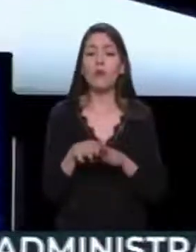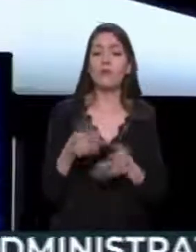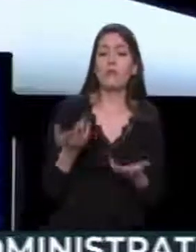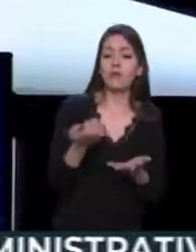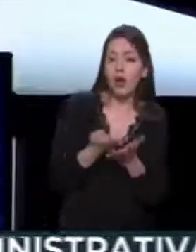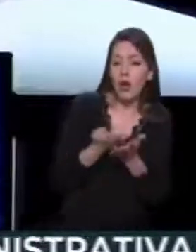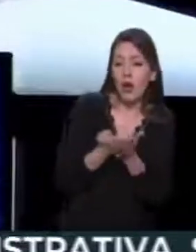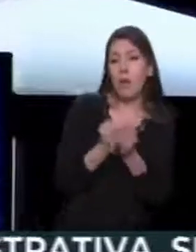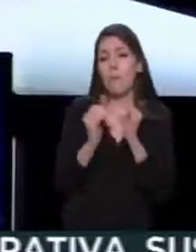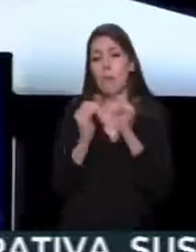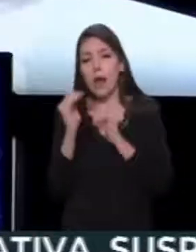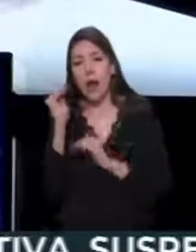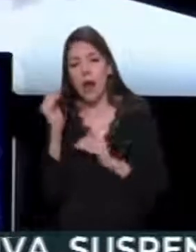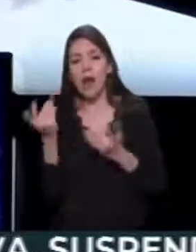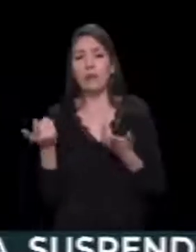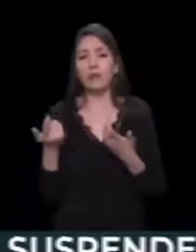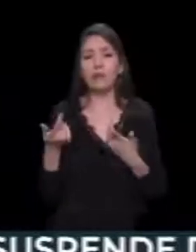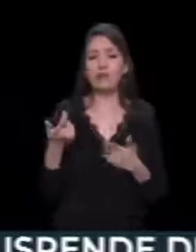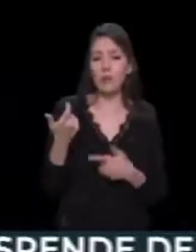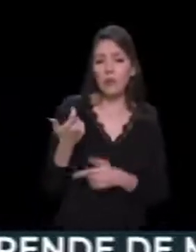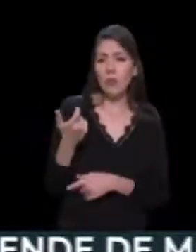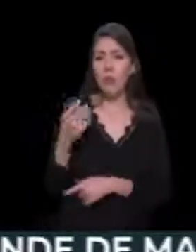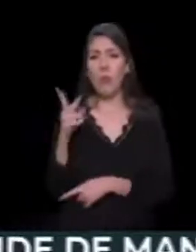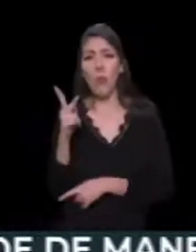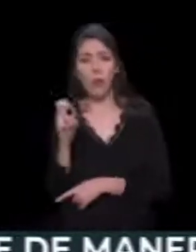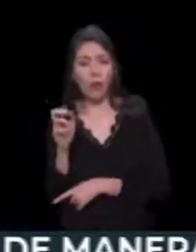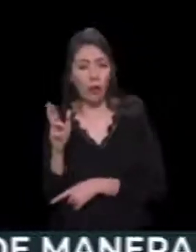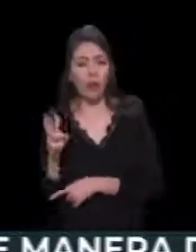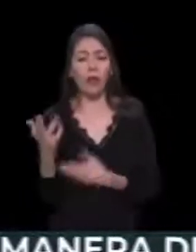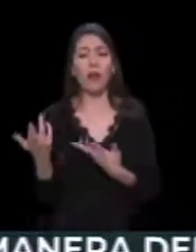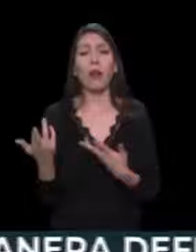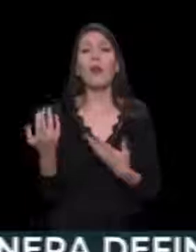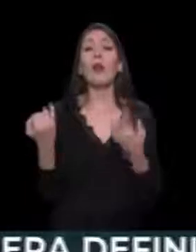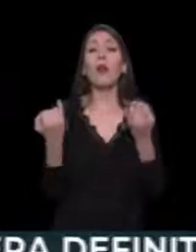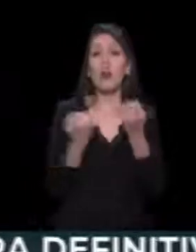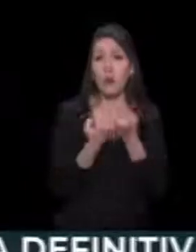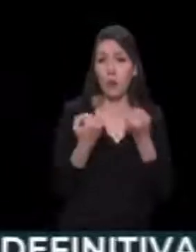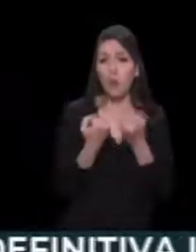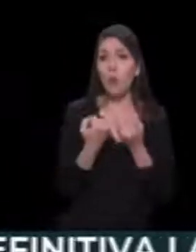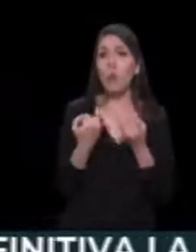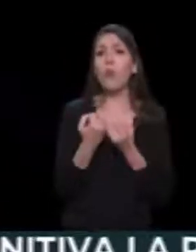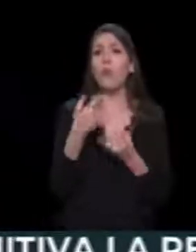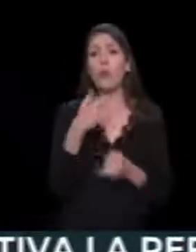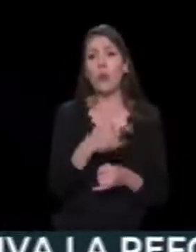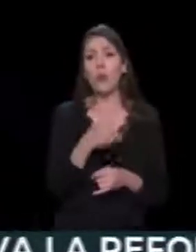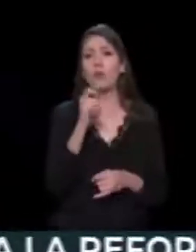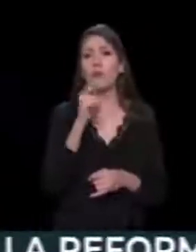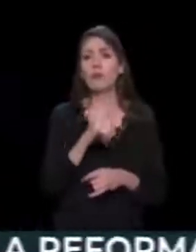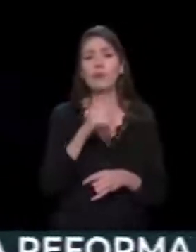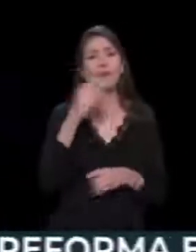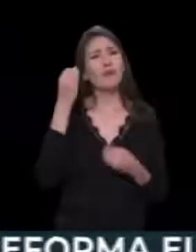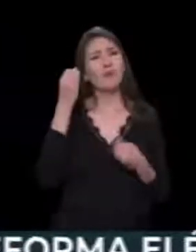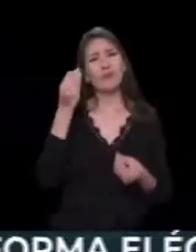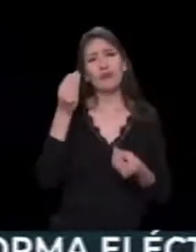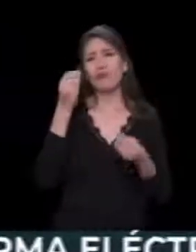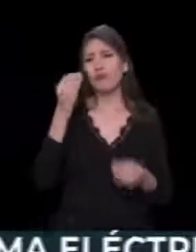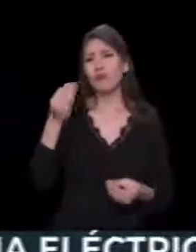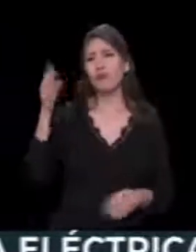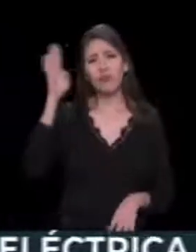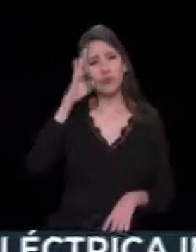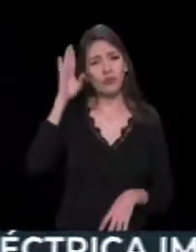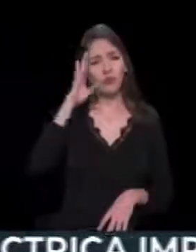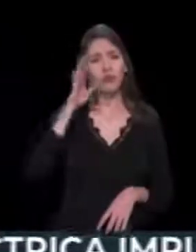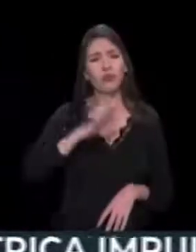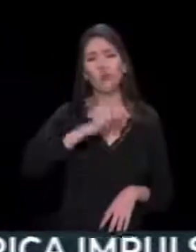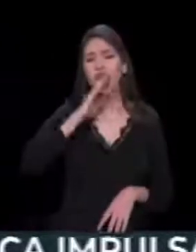económicos y de alguna manera, hay que señalarlo también, con una enorme corrupción en el ámbito de